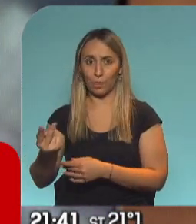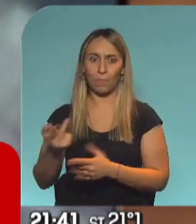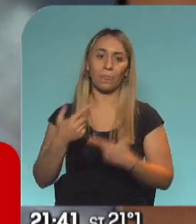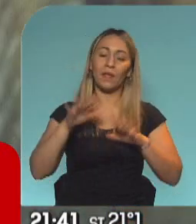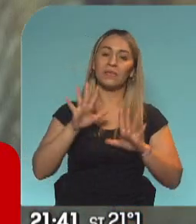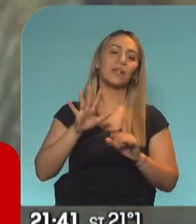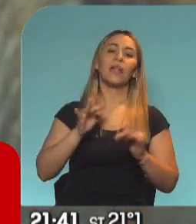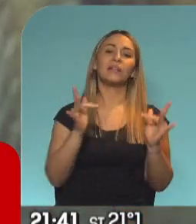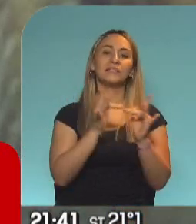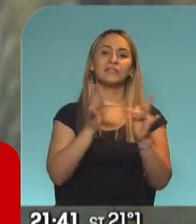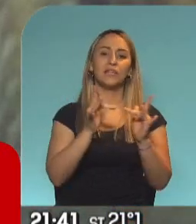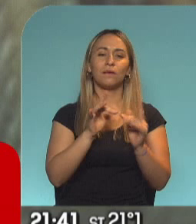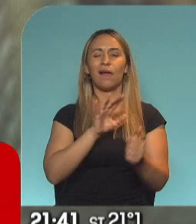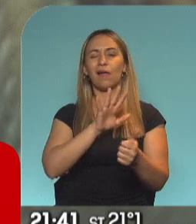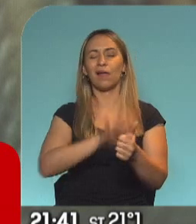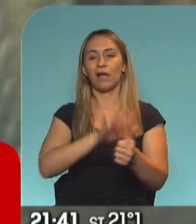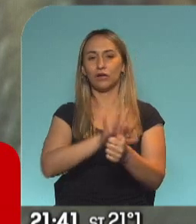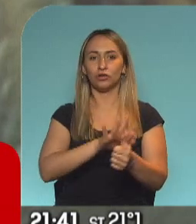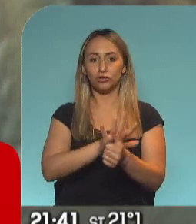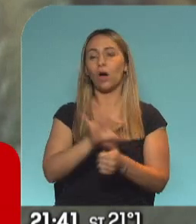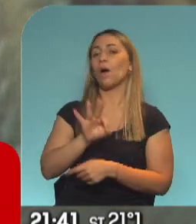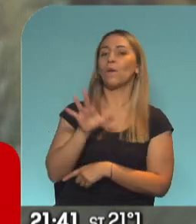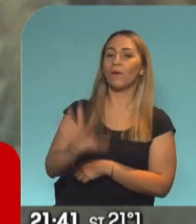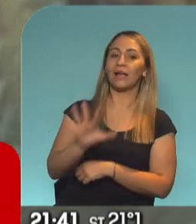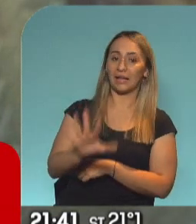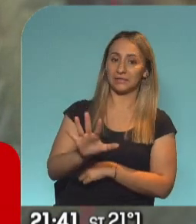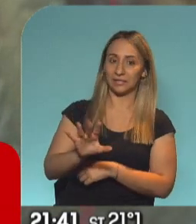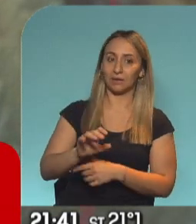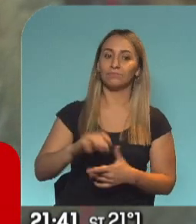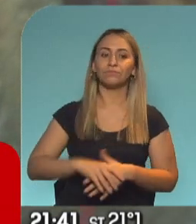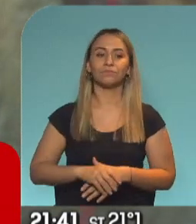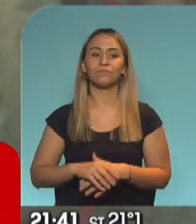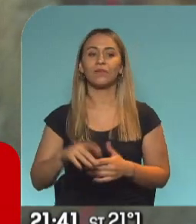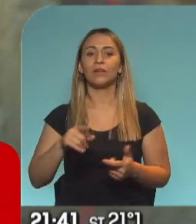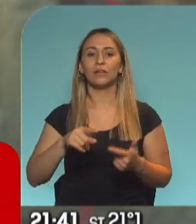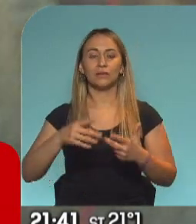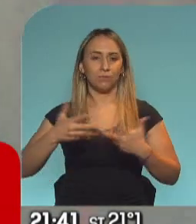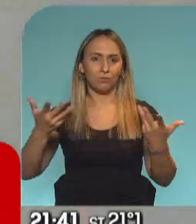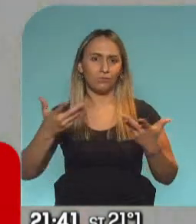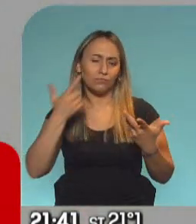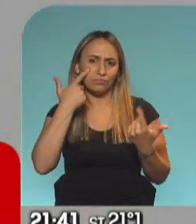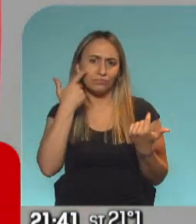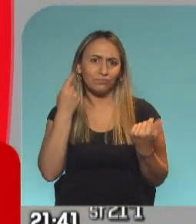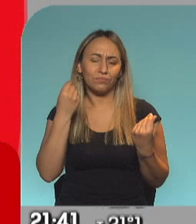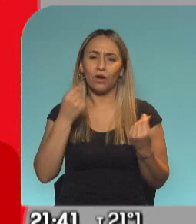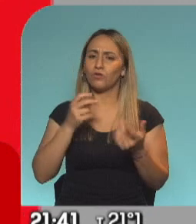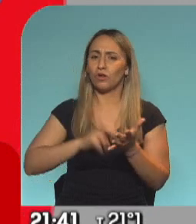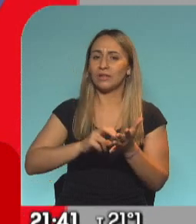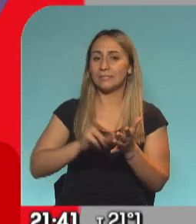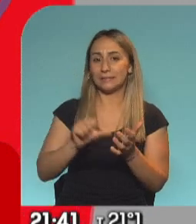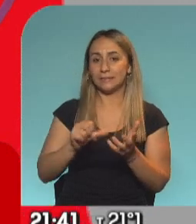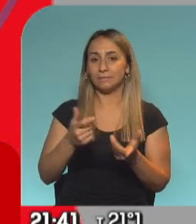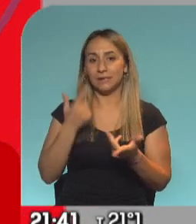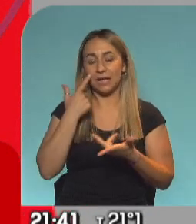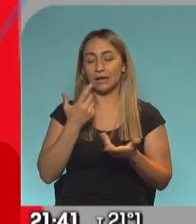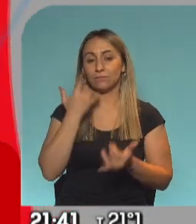Sí, básicamente porno venganza, porque el ciberacoso en rigor tiene otra connotación. Claro. La mala noticia que tenemos para contar esta noche